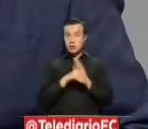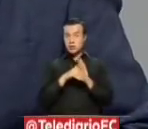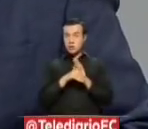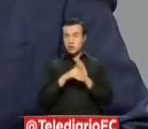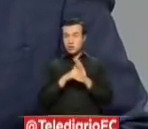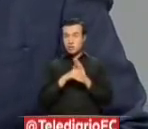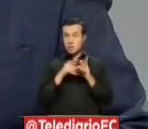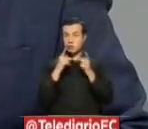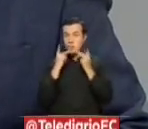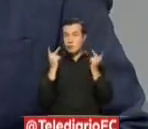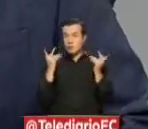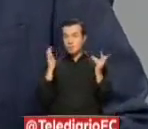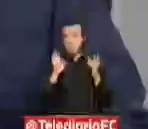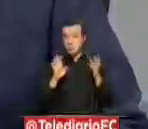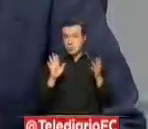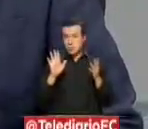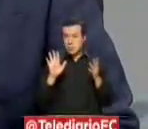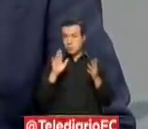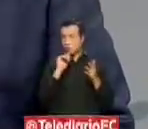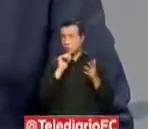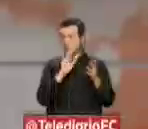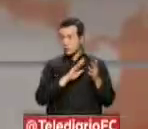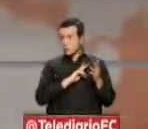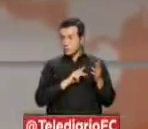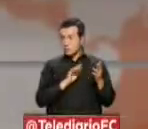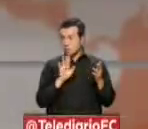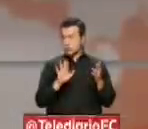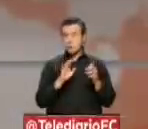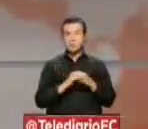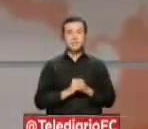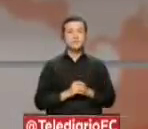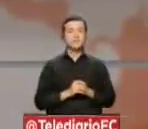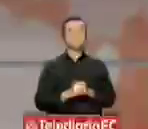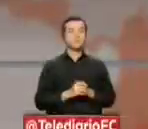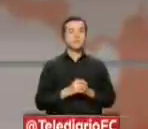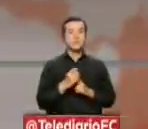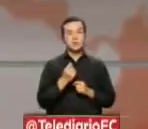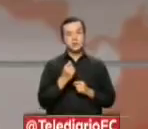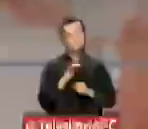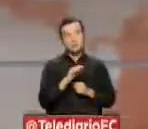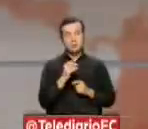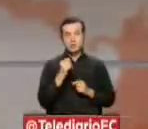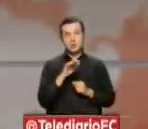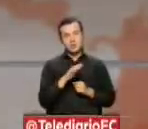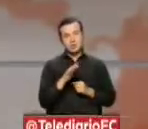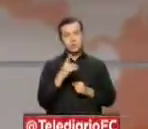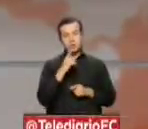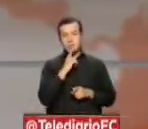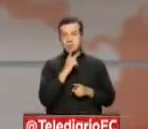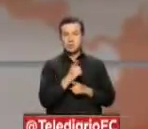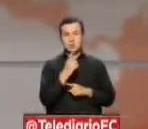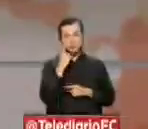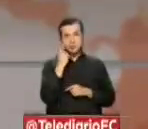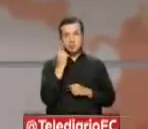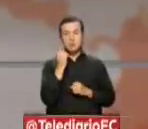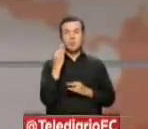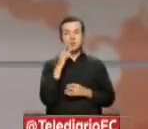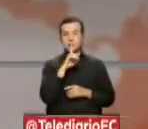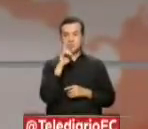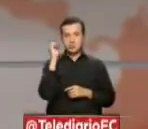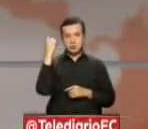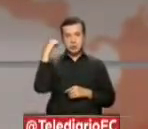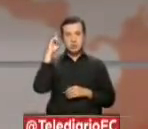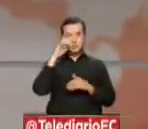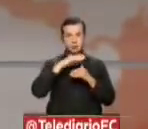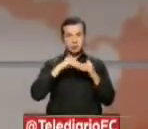en la banca pública del país, o privada, perdón? Privada. Esos montos fluctúan, pero sí estamos hablando de montos que superan los 100 millones